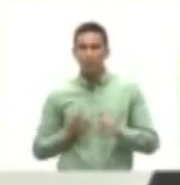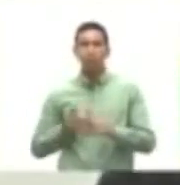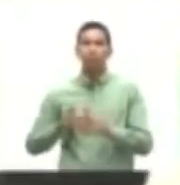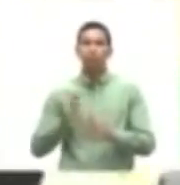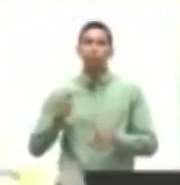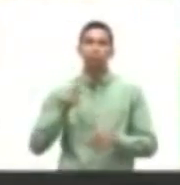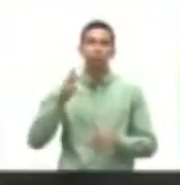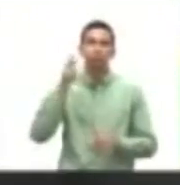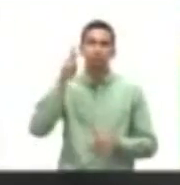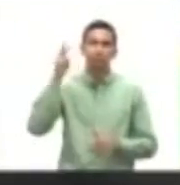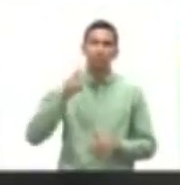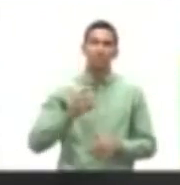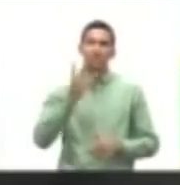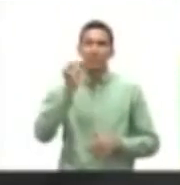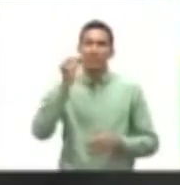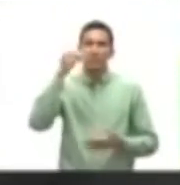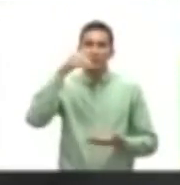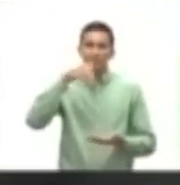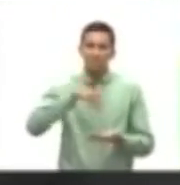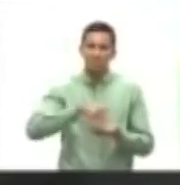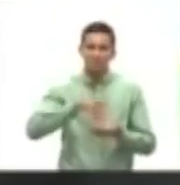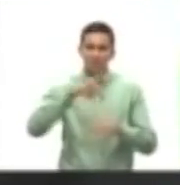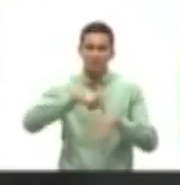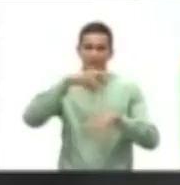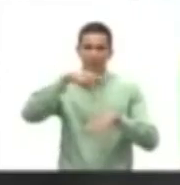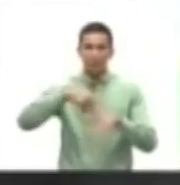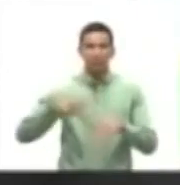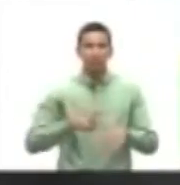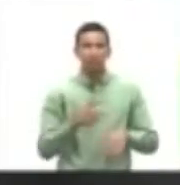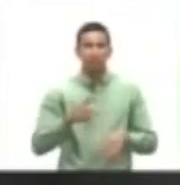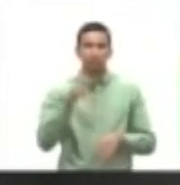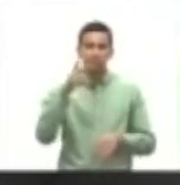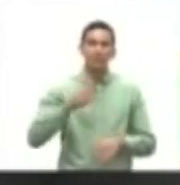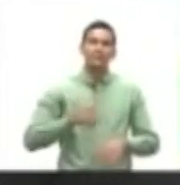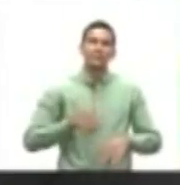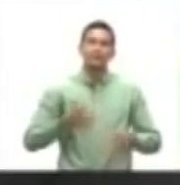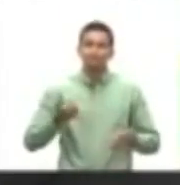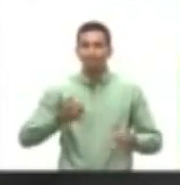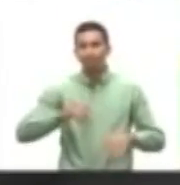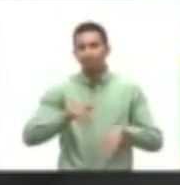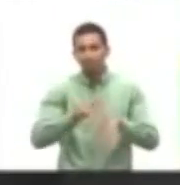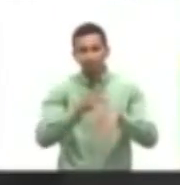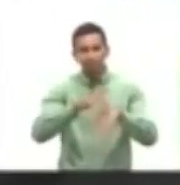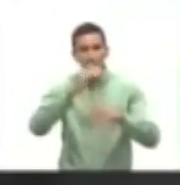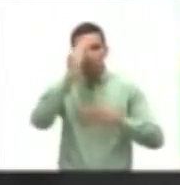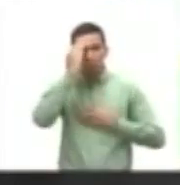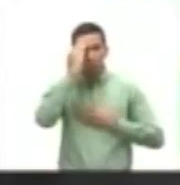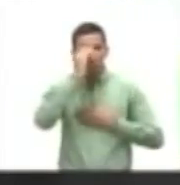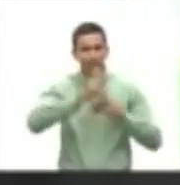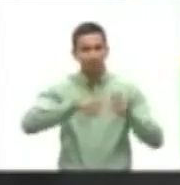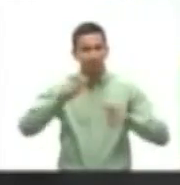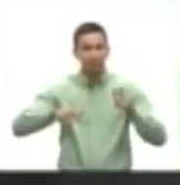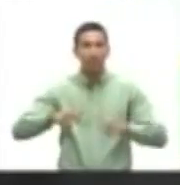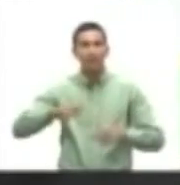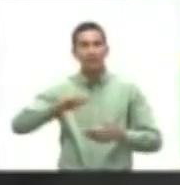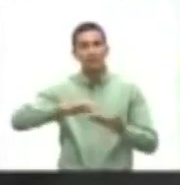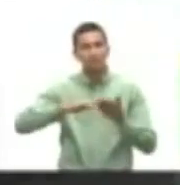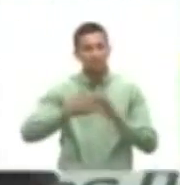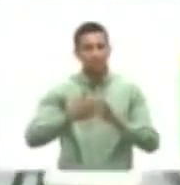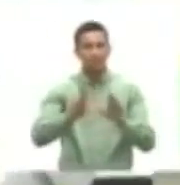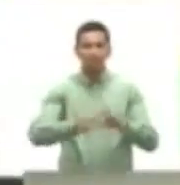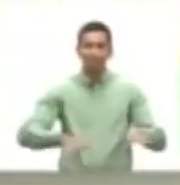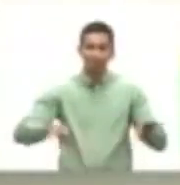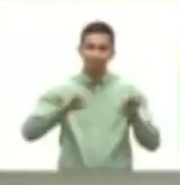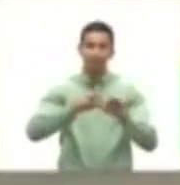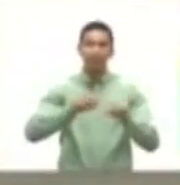30.000 kilómetros. Concientizar a la gente, de hablarles de la paz, de la importancia y y llegar a la gente que no está en Colombia, sino en el